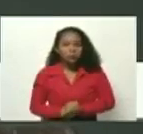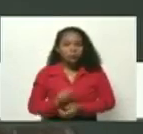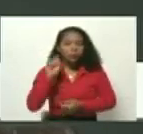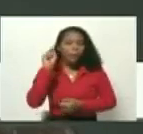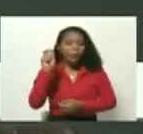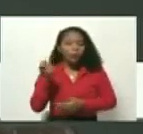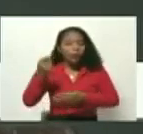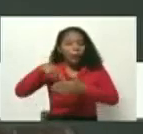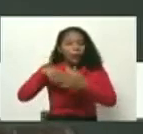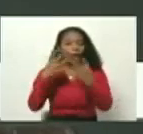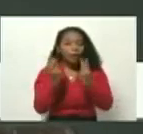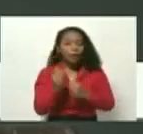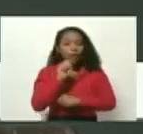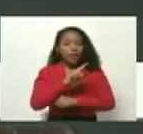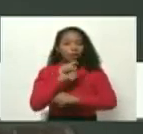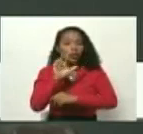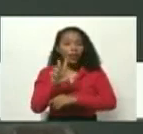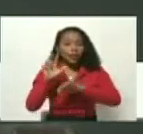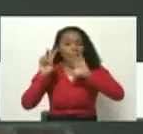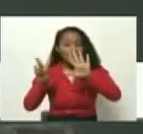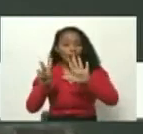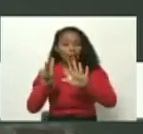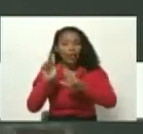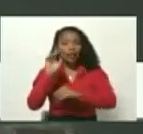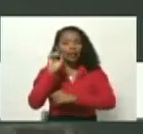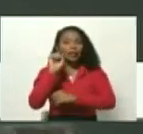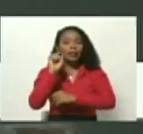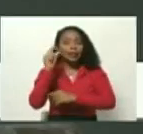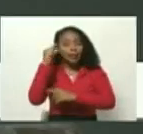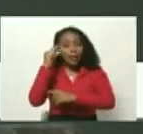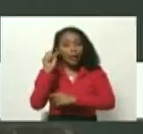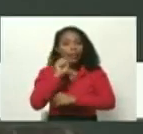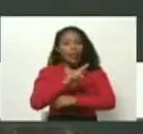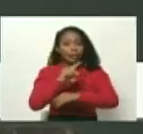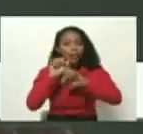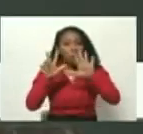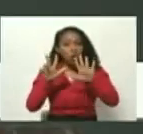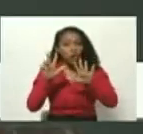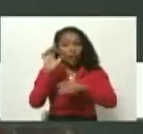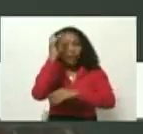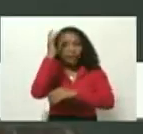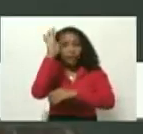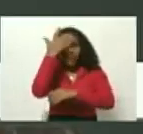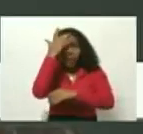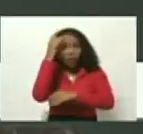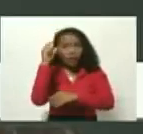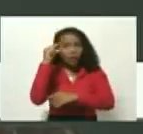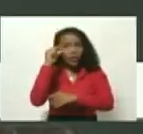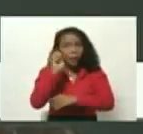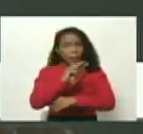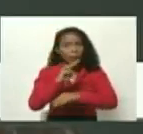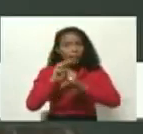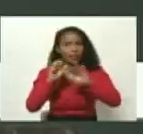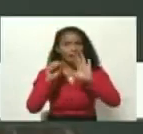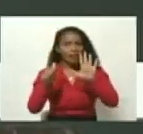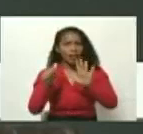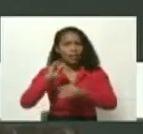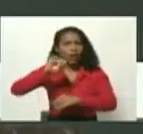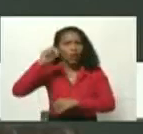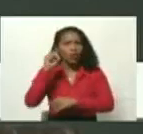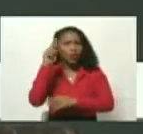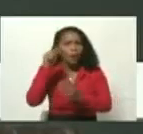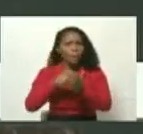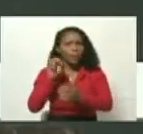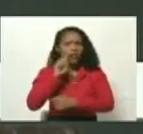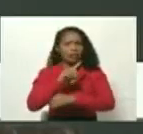de cuenta número 137 del 18 de febrero de 18, de fecha 26 de junio del 2018, en